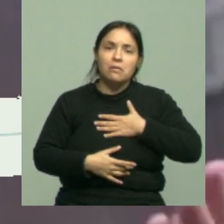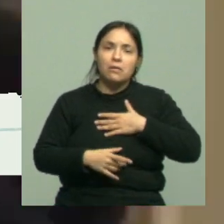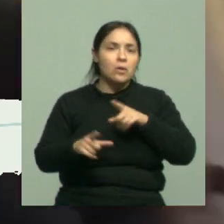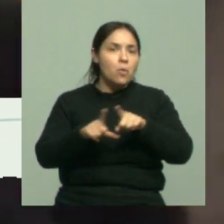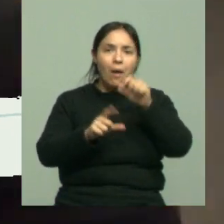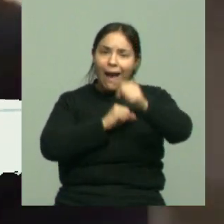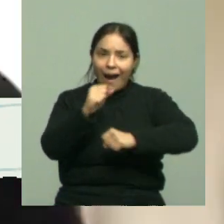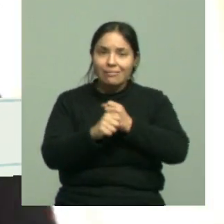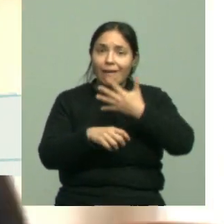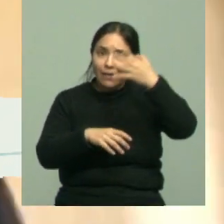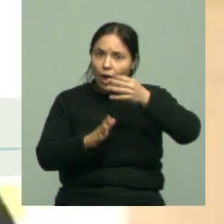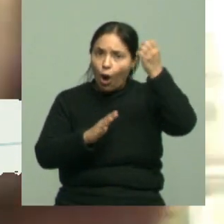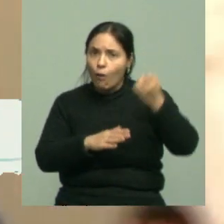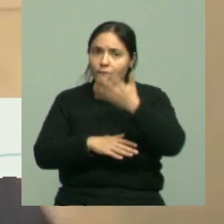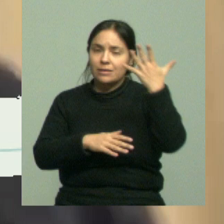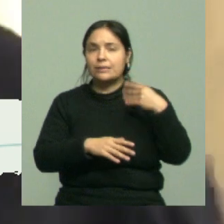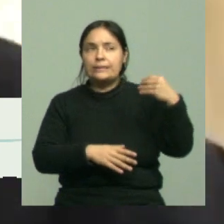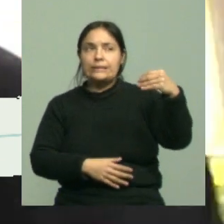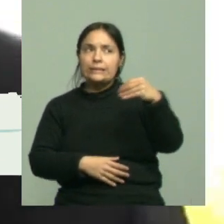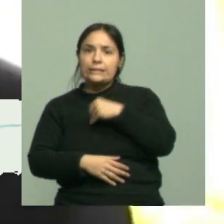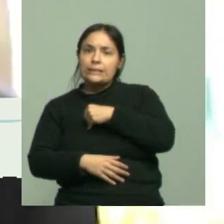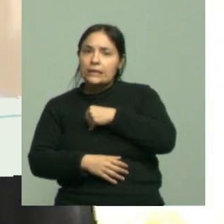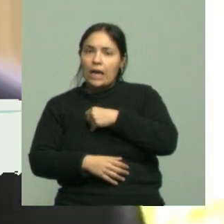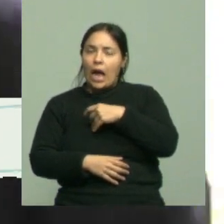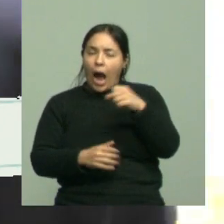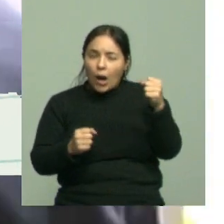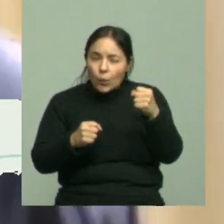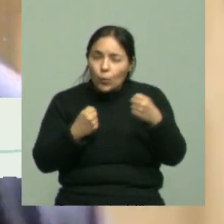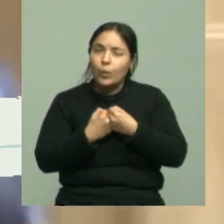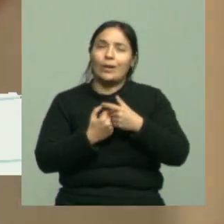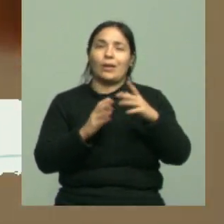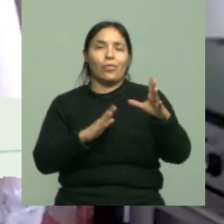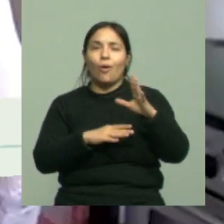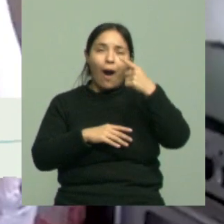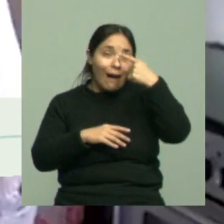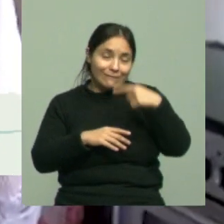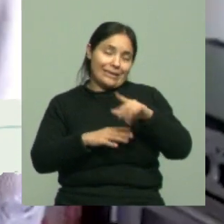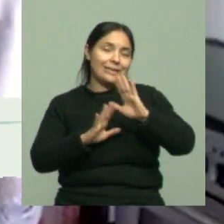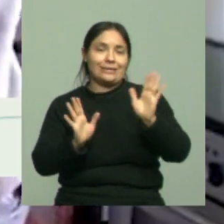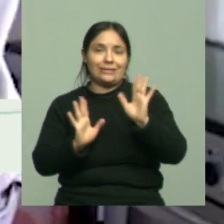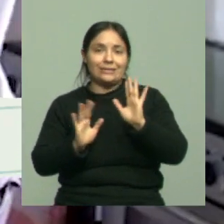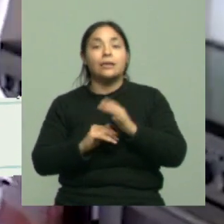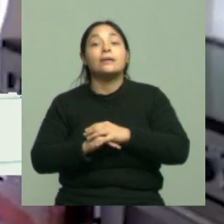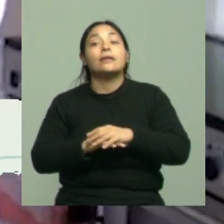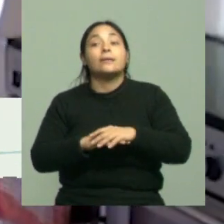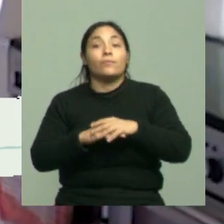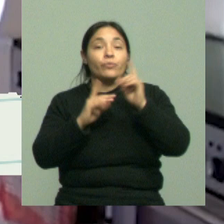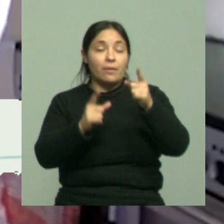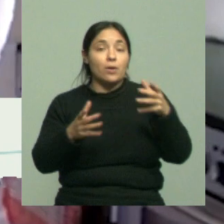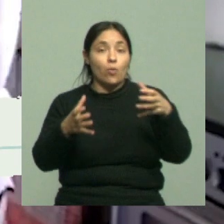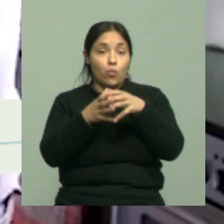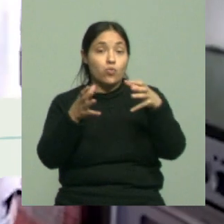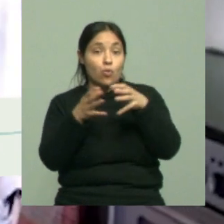lo viese no iba a creer en ese acuerdo. Justamente, de hecho, da la impresión y toda la pauta de que el equipo asesor de